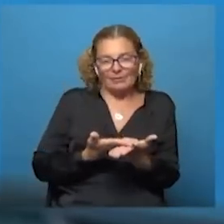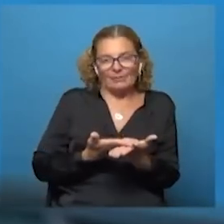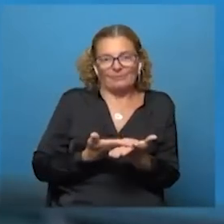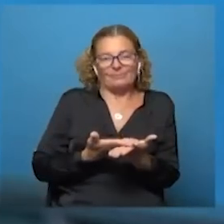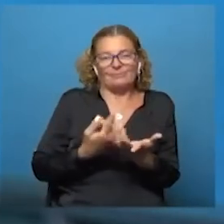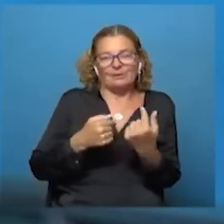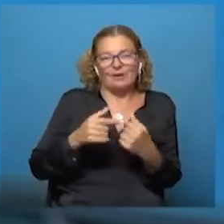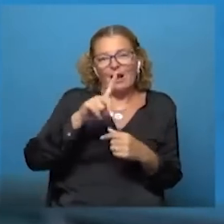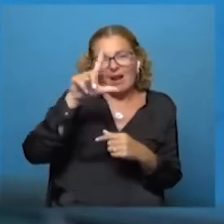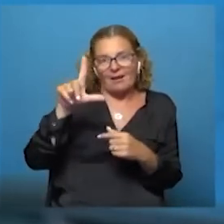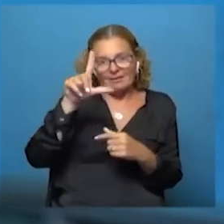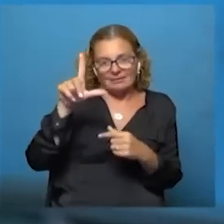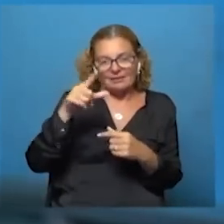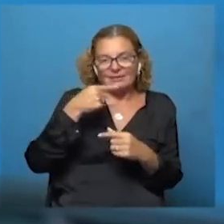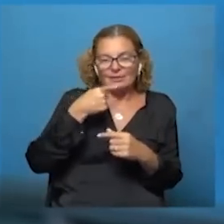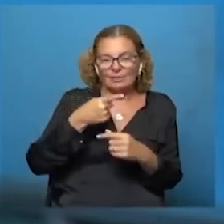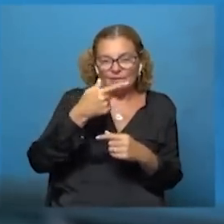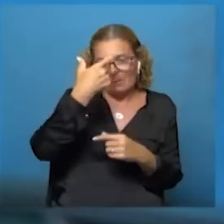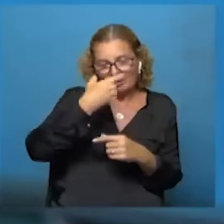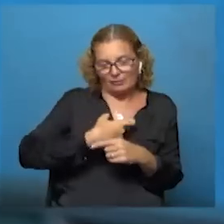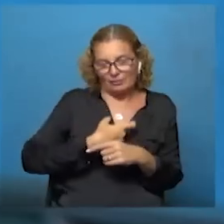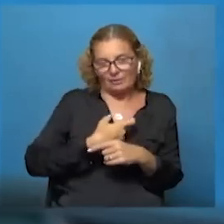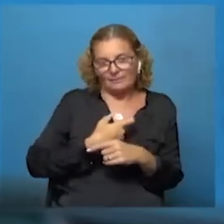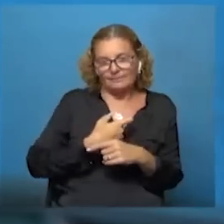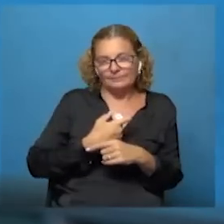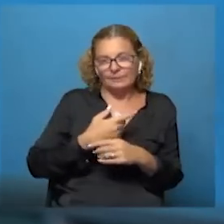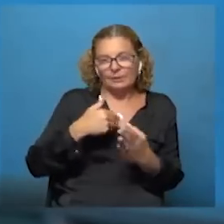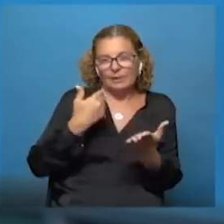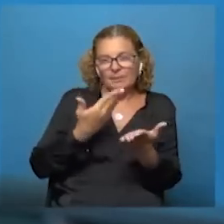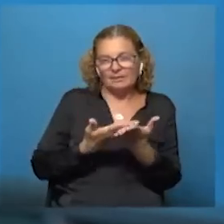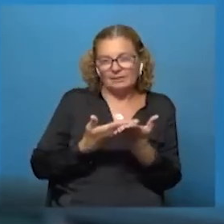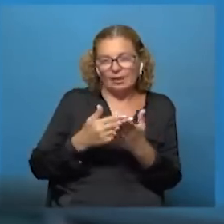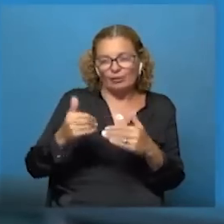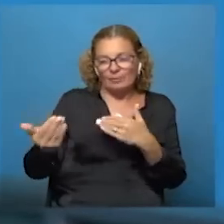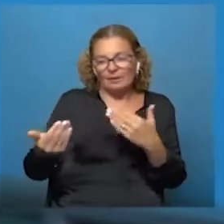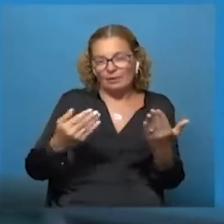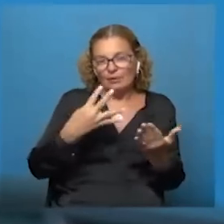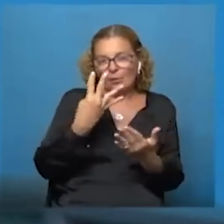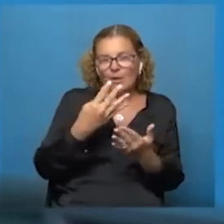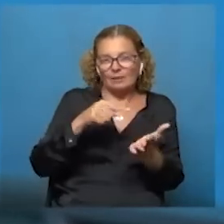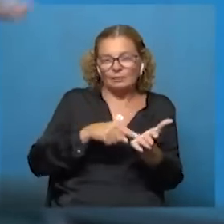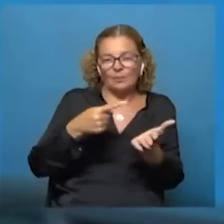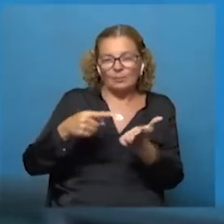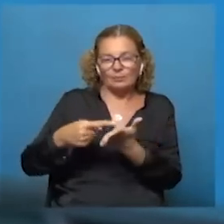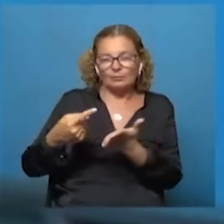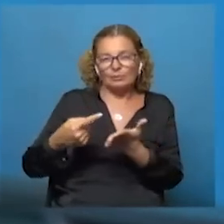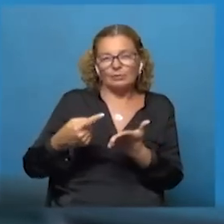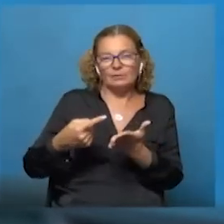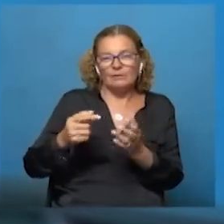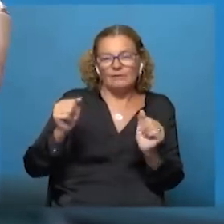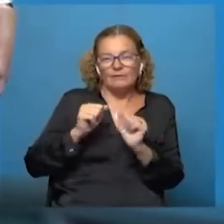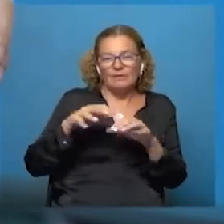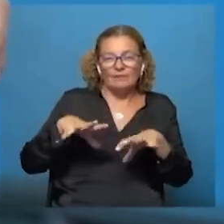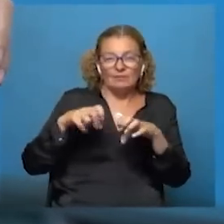la raniaga se lo dije en persona si hubiese presentado separado los cuatro puntos del vivir sin miedo